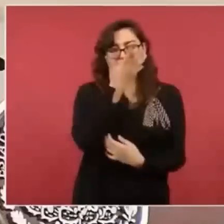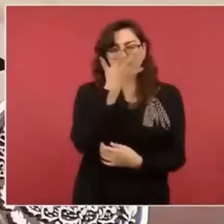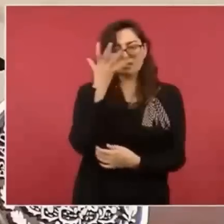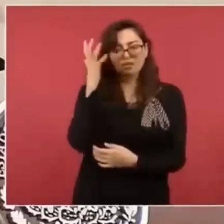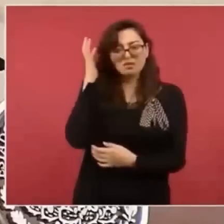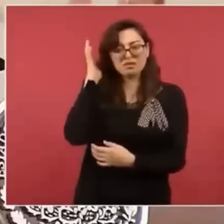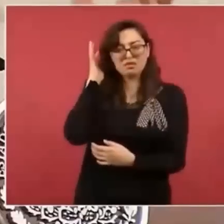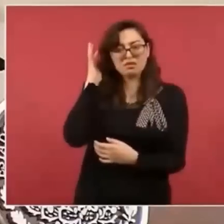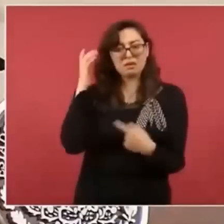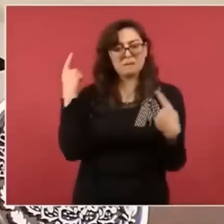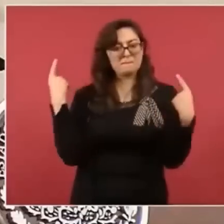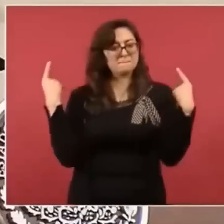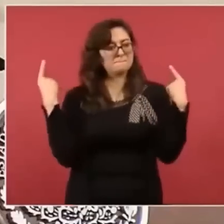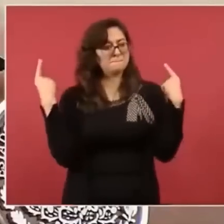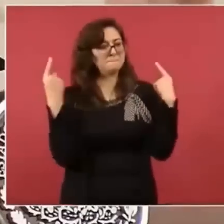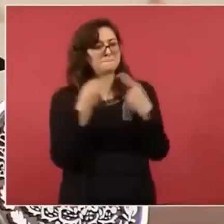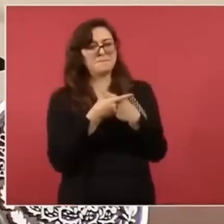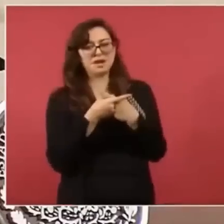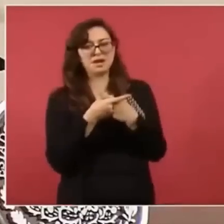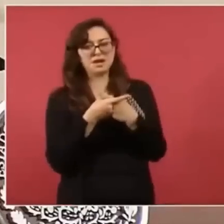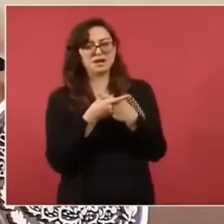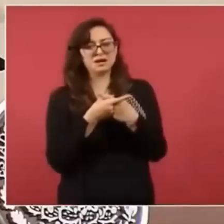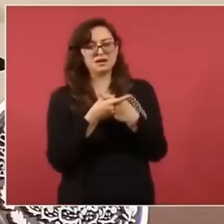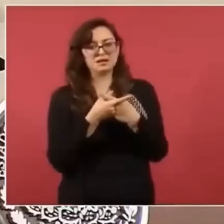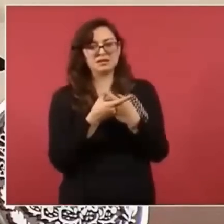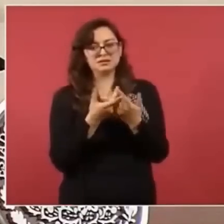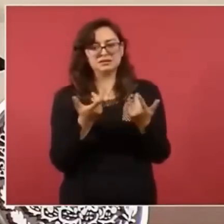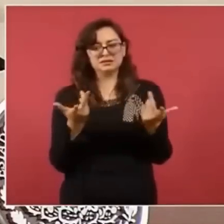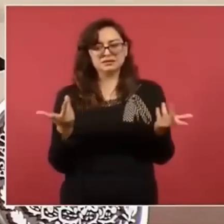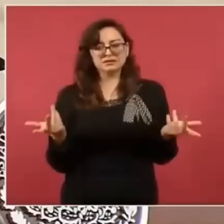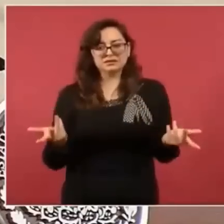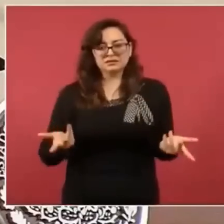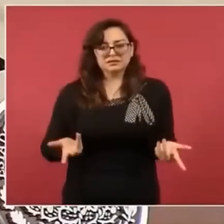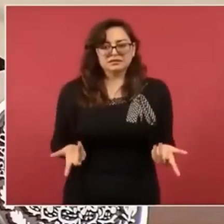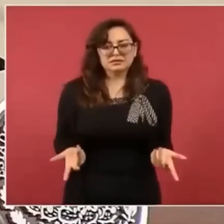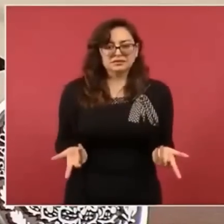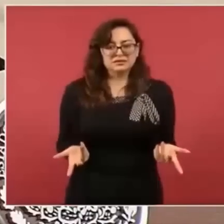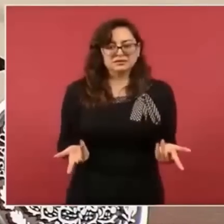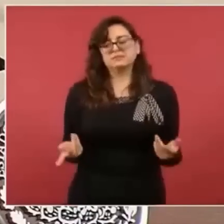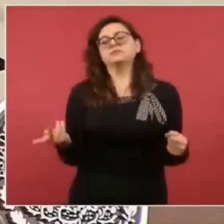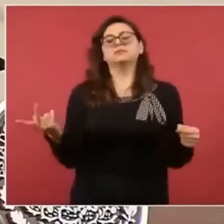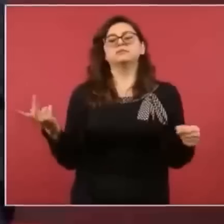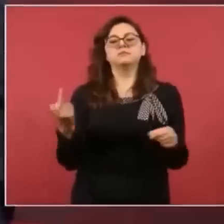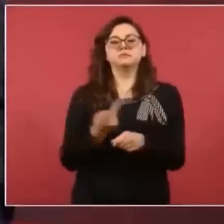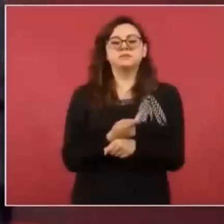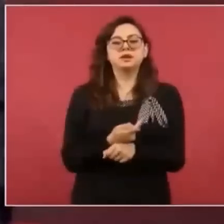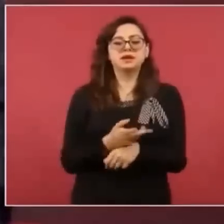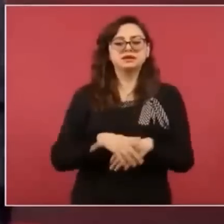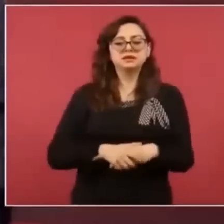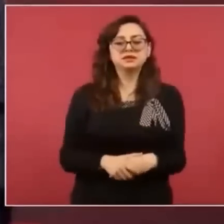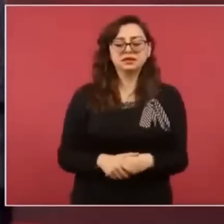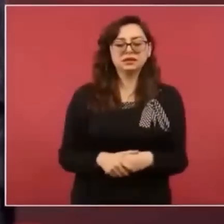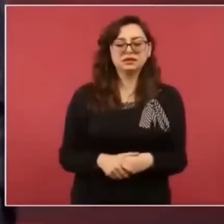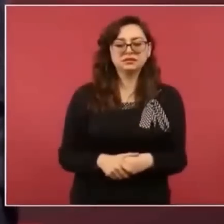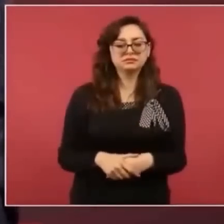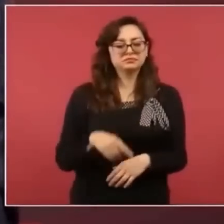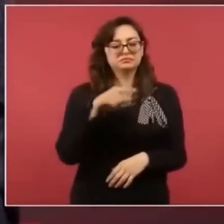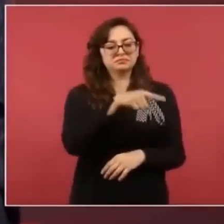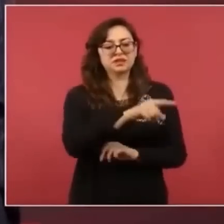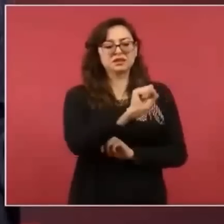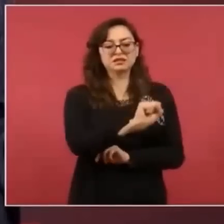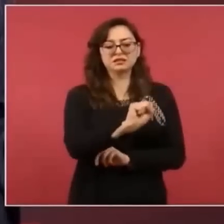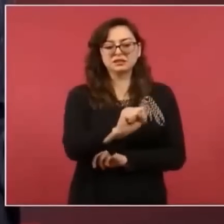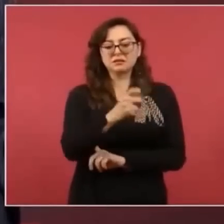Y no dar una explicación de cómo es que sostuvo tanto